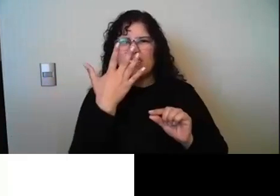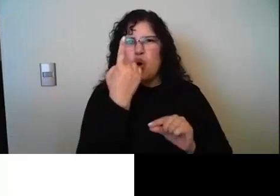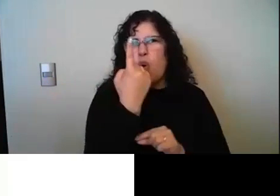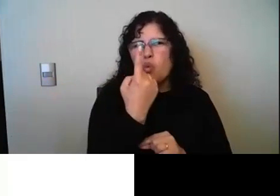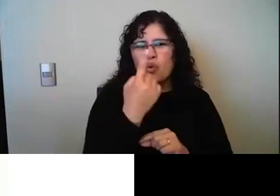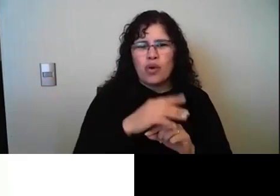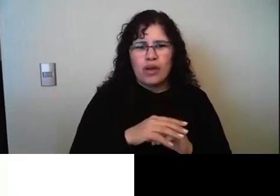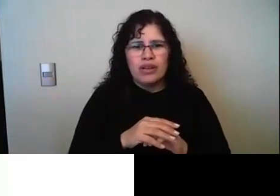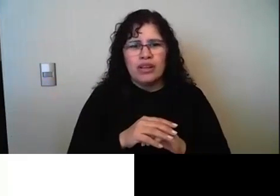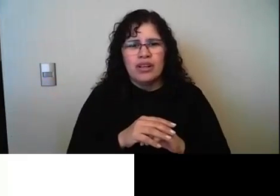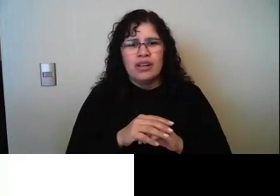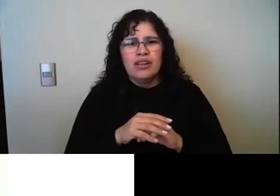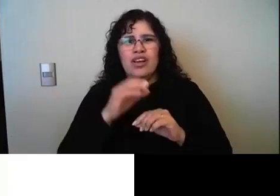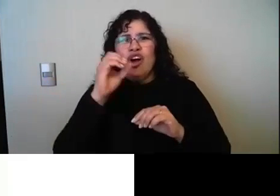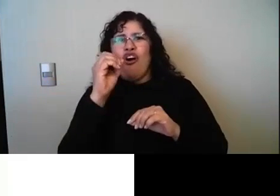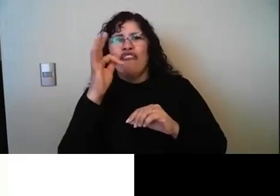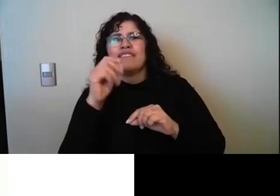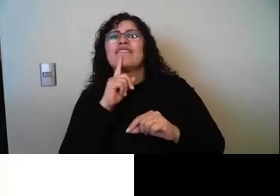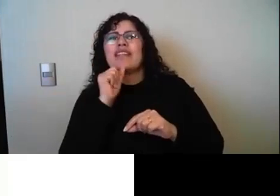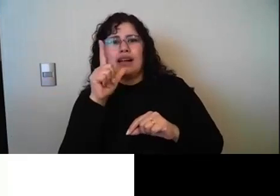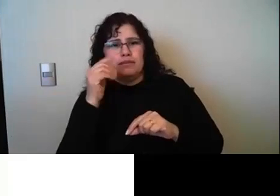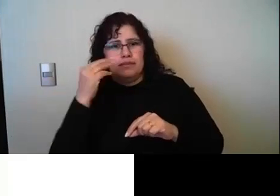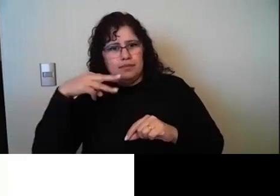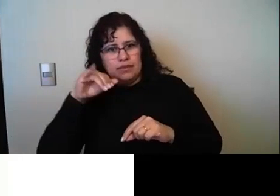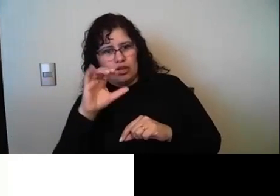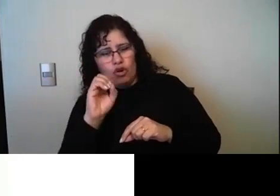oftálmico, el ganglio, ¿cierto? Y